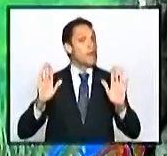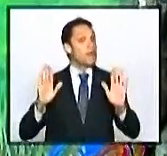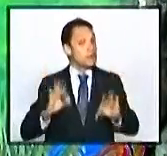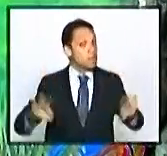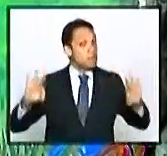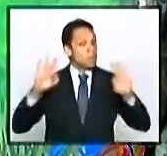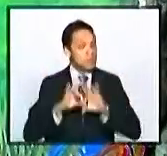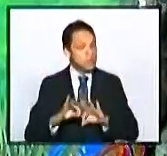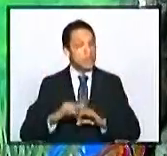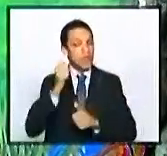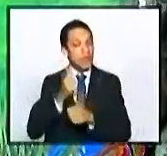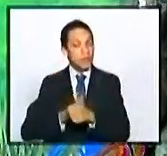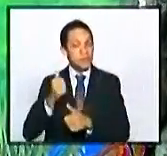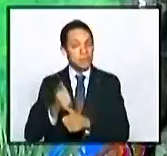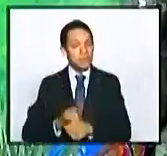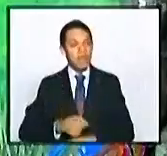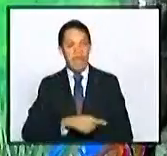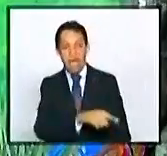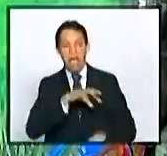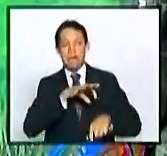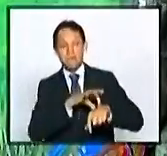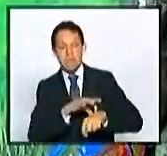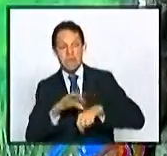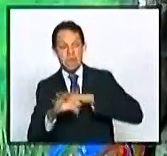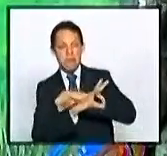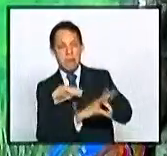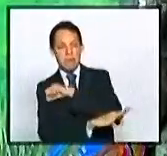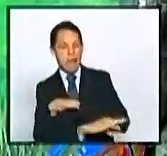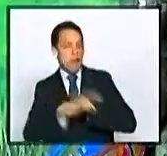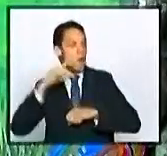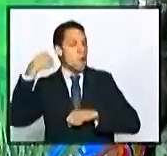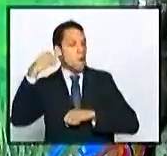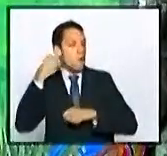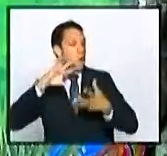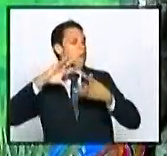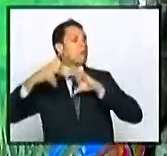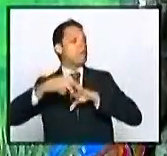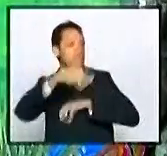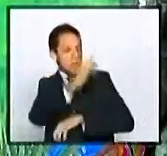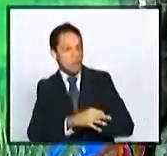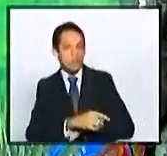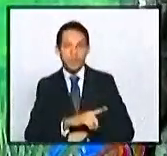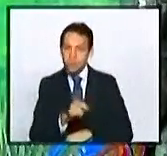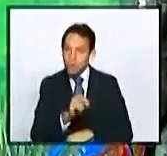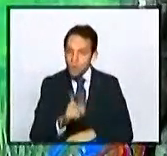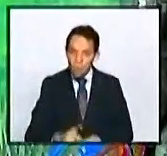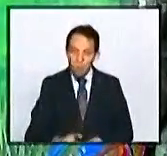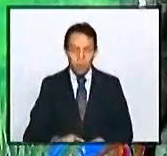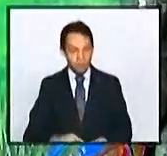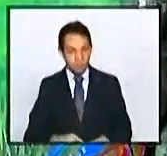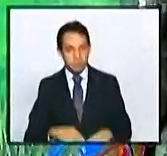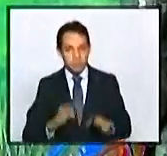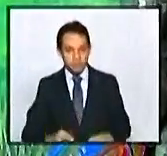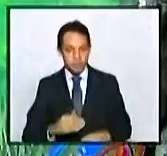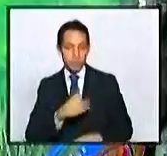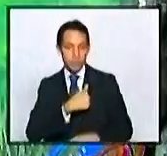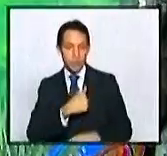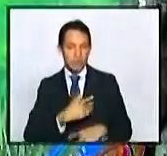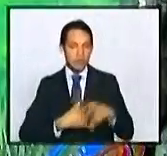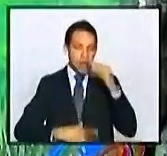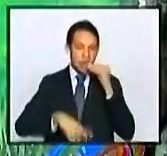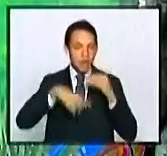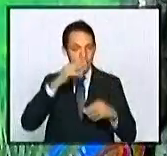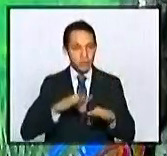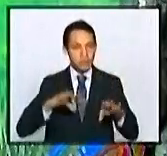nosotros tenemos que cambiar el concepto de la salud y de la enfermedad. Ahí es donde tenemos que abrir el corazón. ¿Sabe que a mí me da mucha dificultad